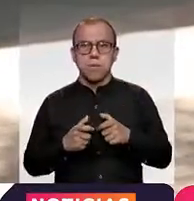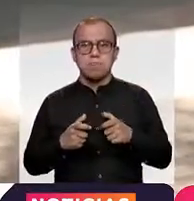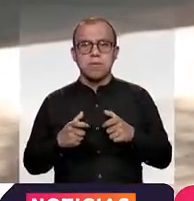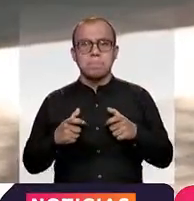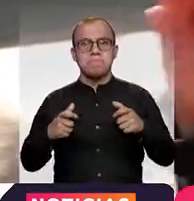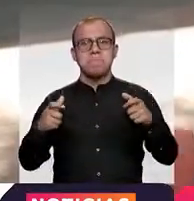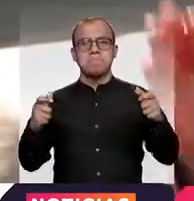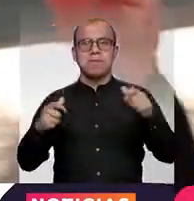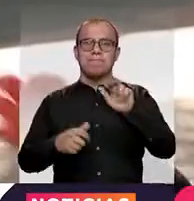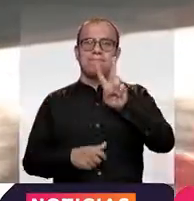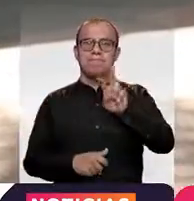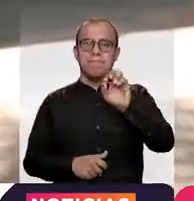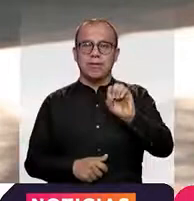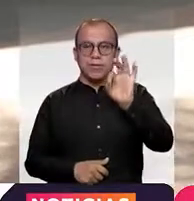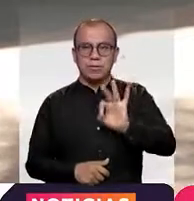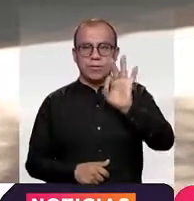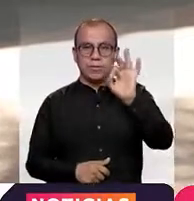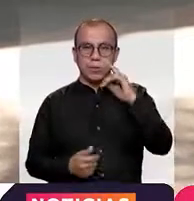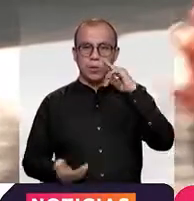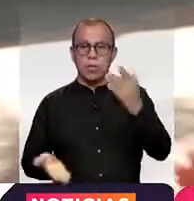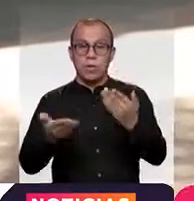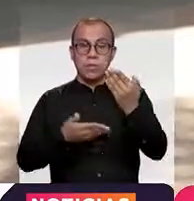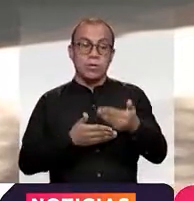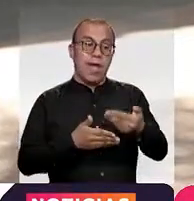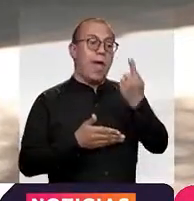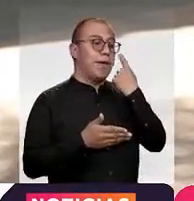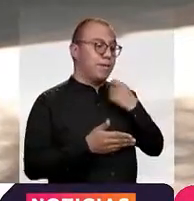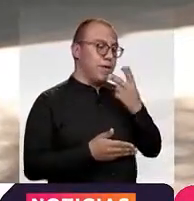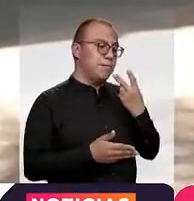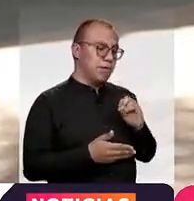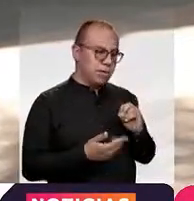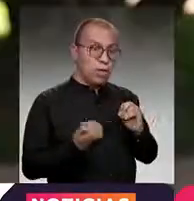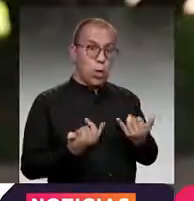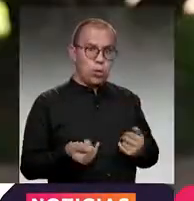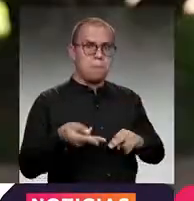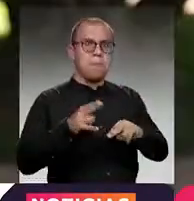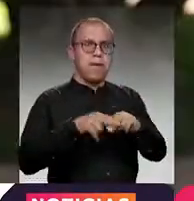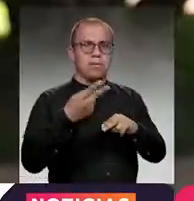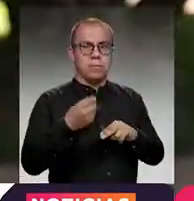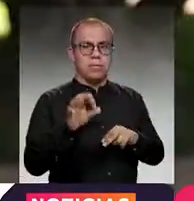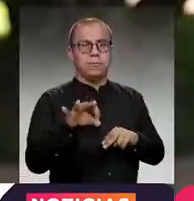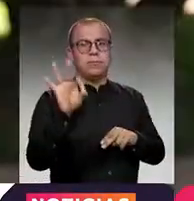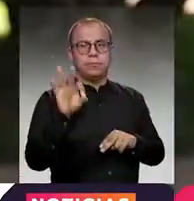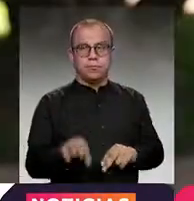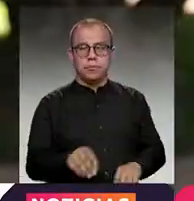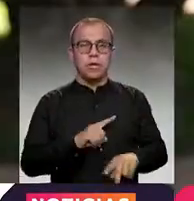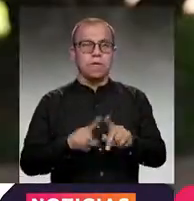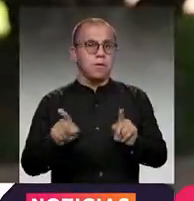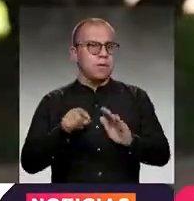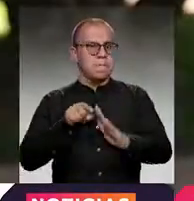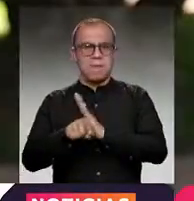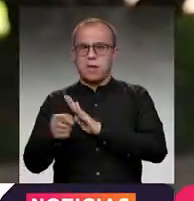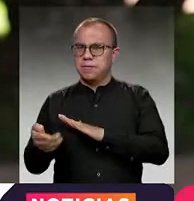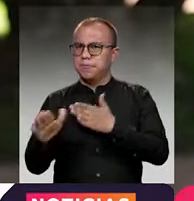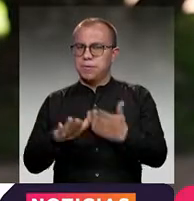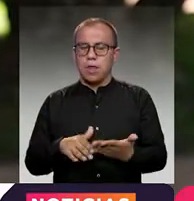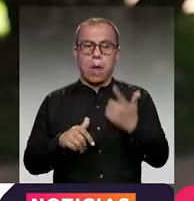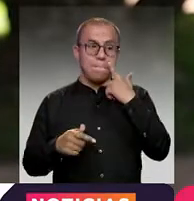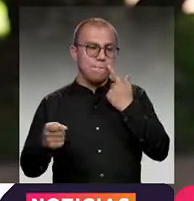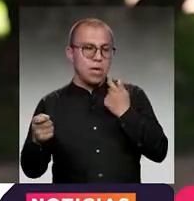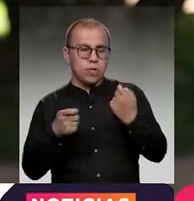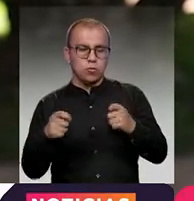razón de 20% diario con respecto al día anterior, la afluencia de público. Tuvimos 0 homicidios, tuvimos más control